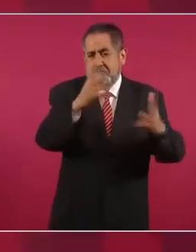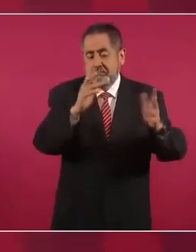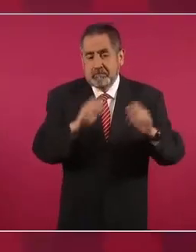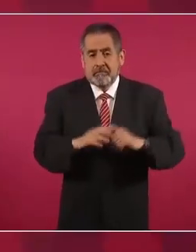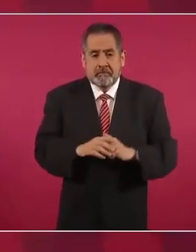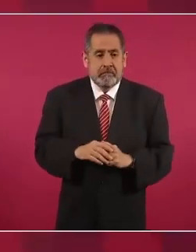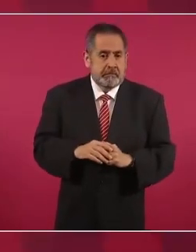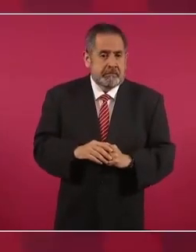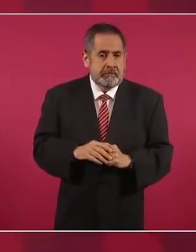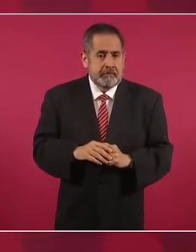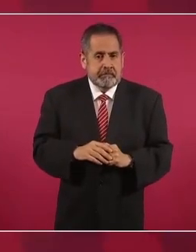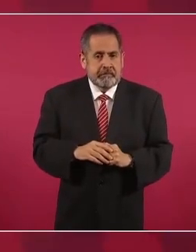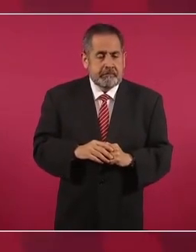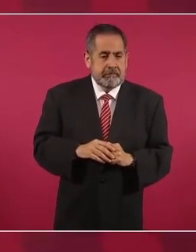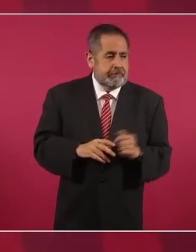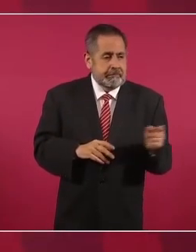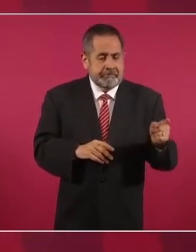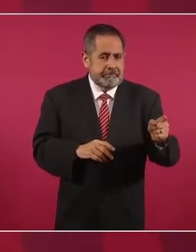que